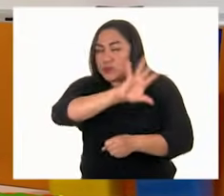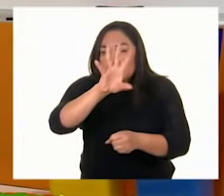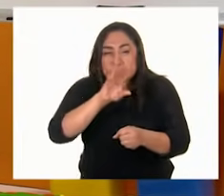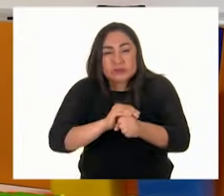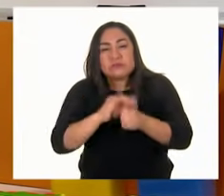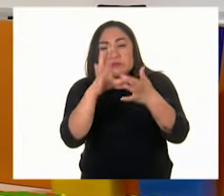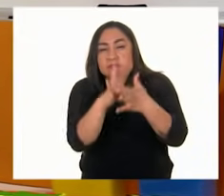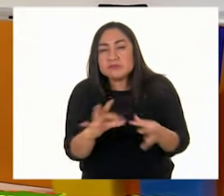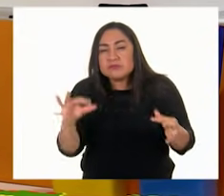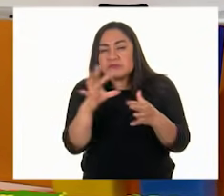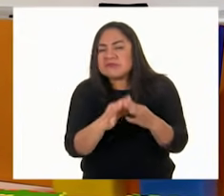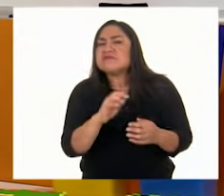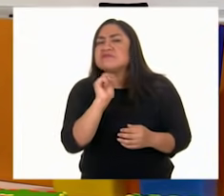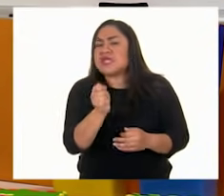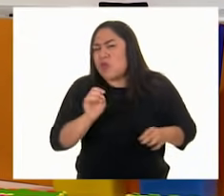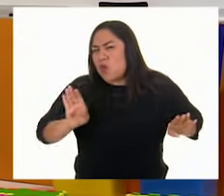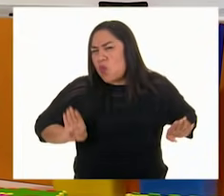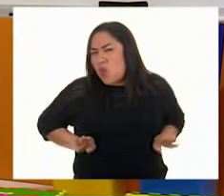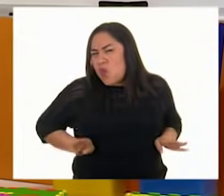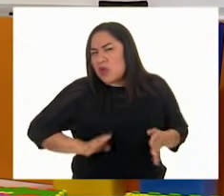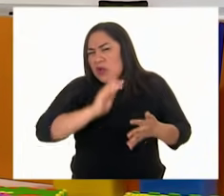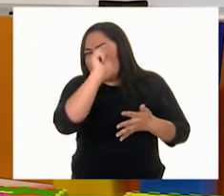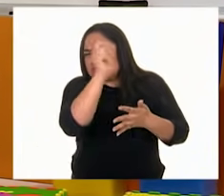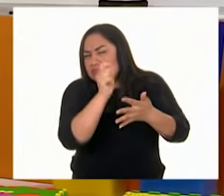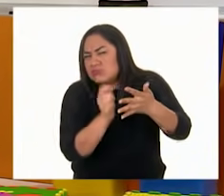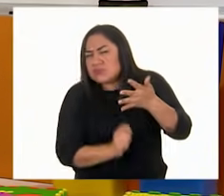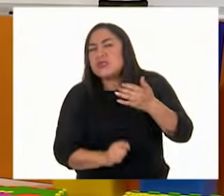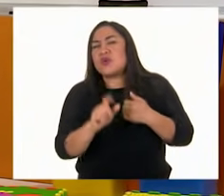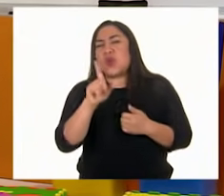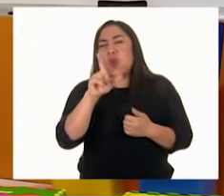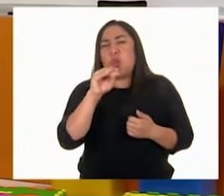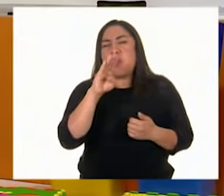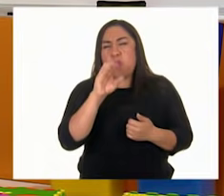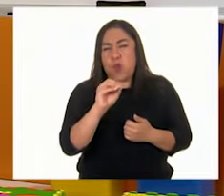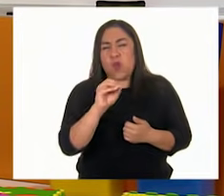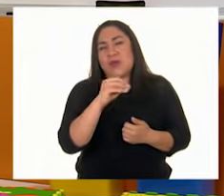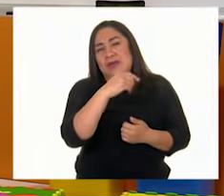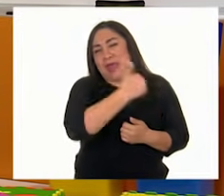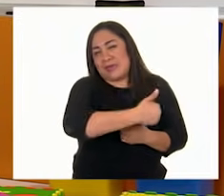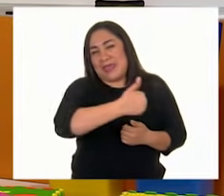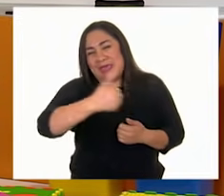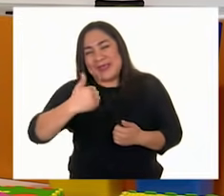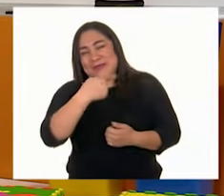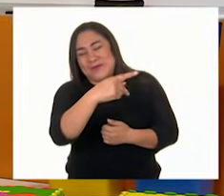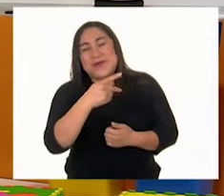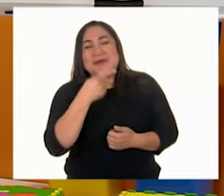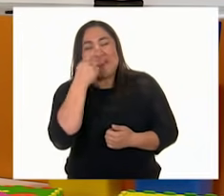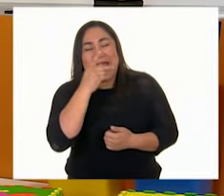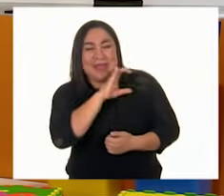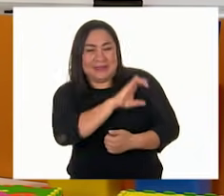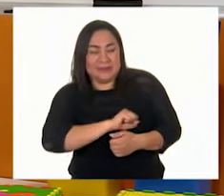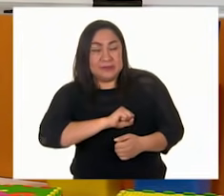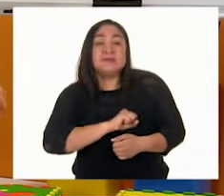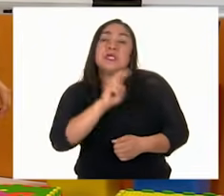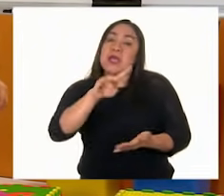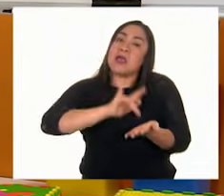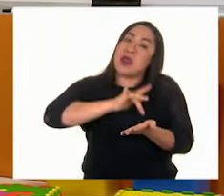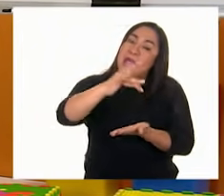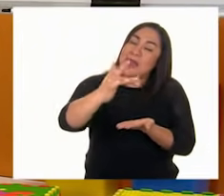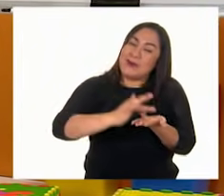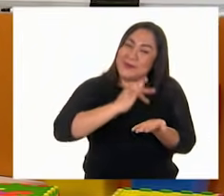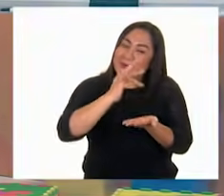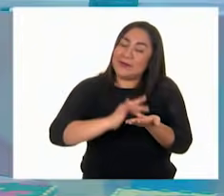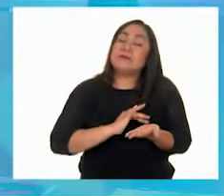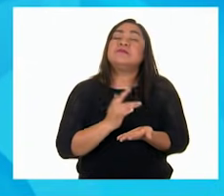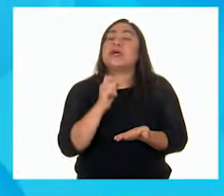las características de todos los lobos, las frases que dice cada uno. Exacto. Y agradezco sus participaciones. Además, los sigo invitando